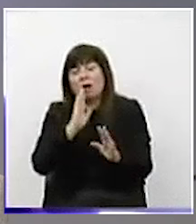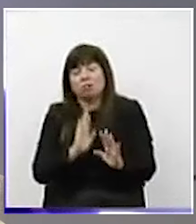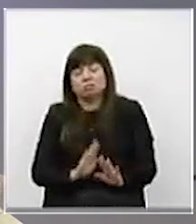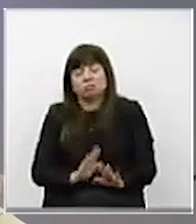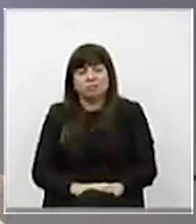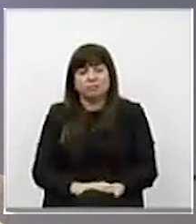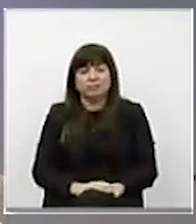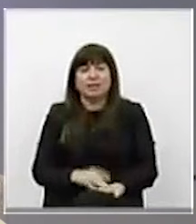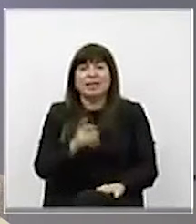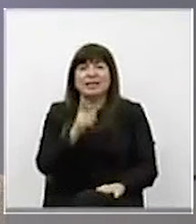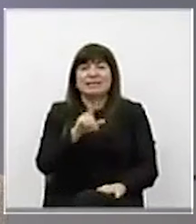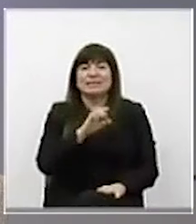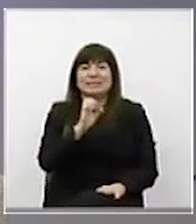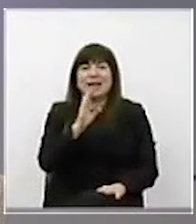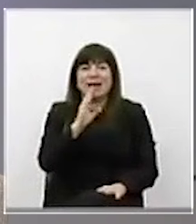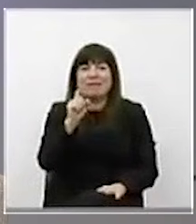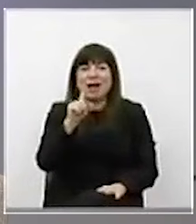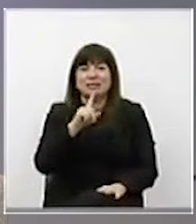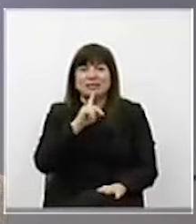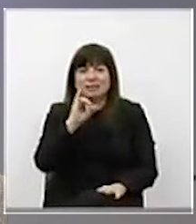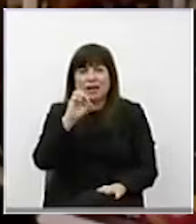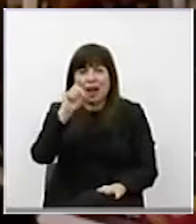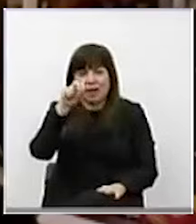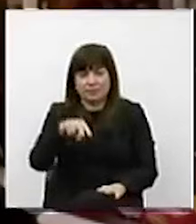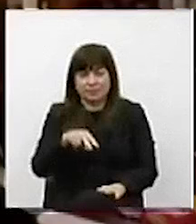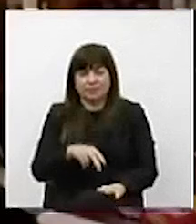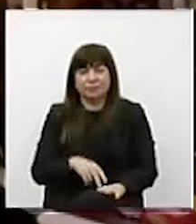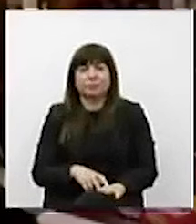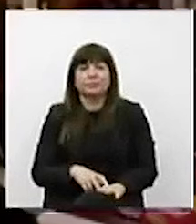Nicolás. Sebastián. Sí,